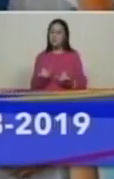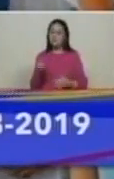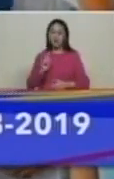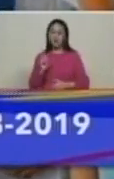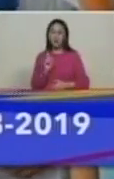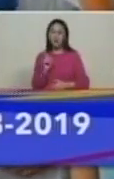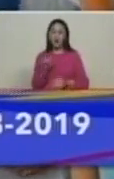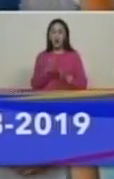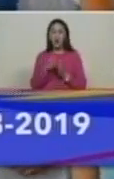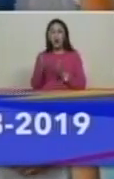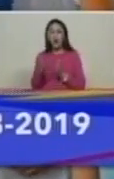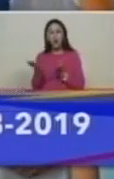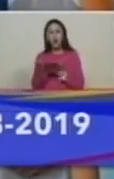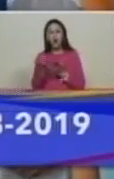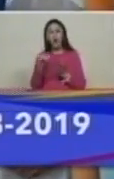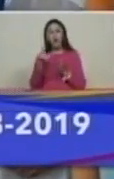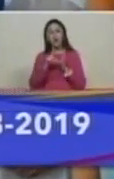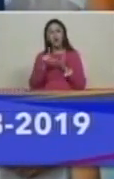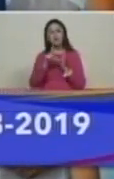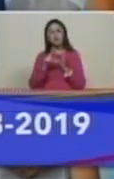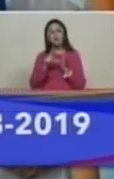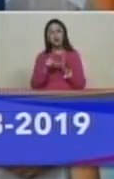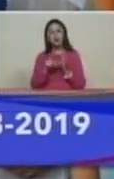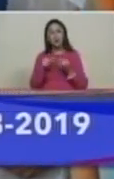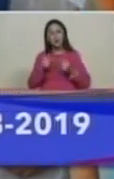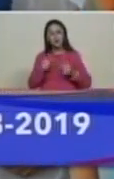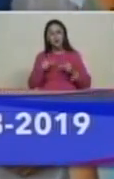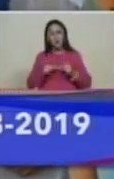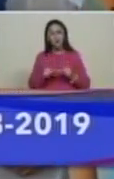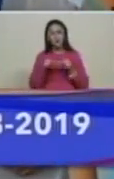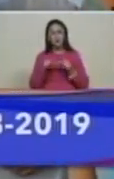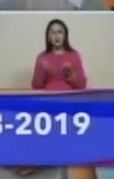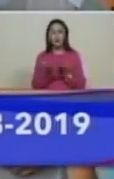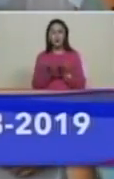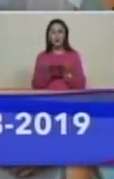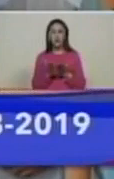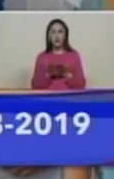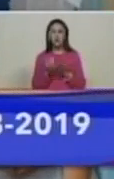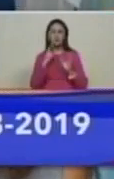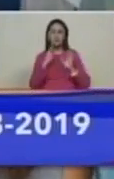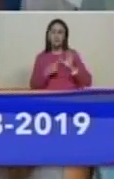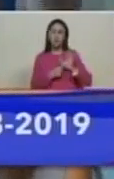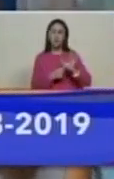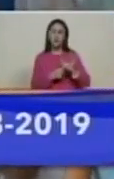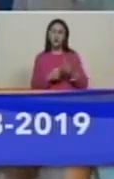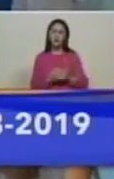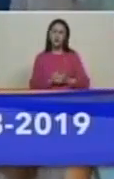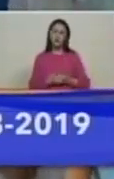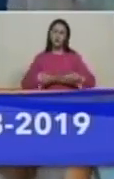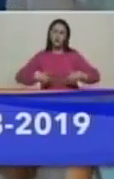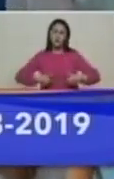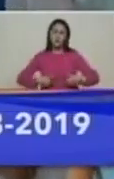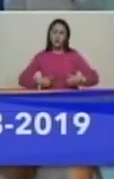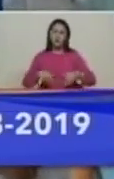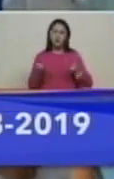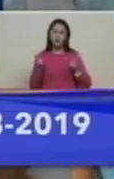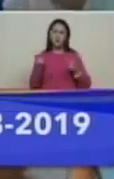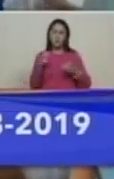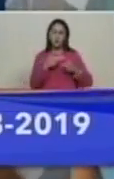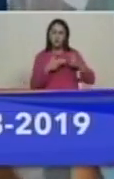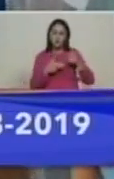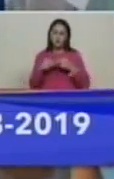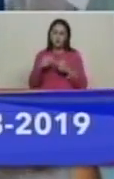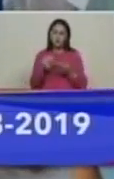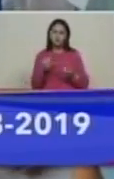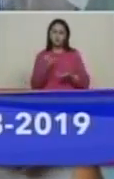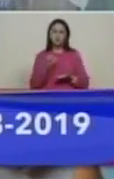de la escuela tienen su liceo que garantiza la continuidad educativa. Y es una muestra más, presidente, del gran esfuerzo en materia de infraestructura, de